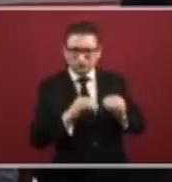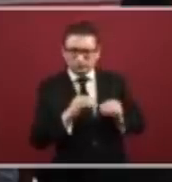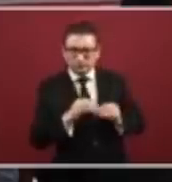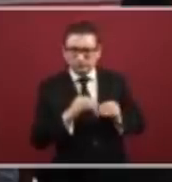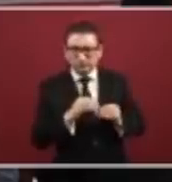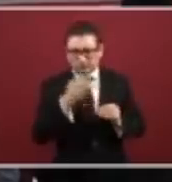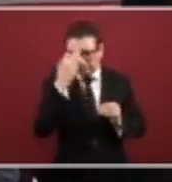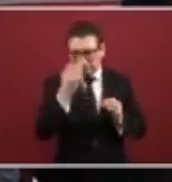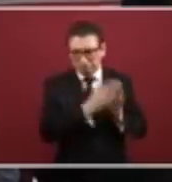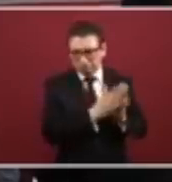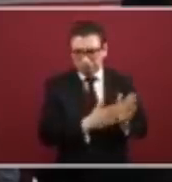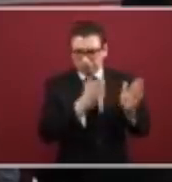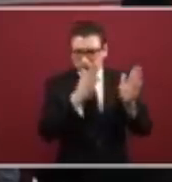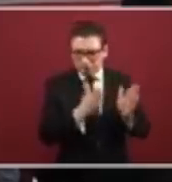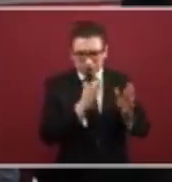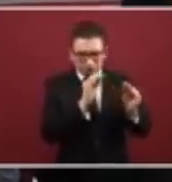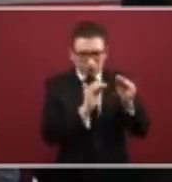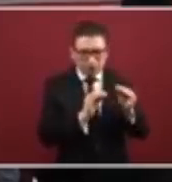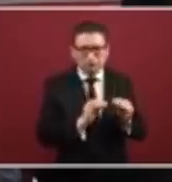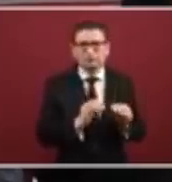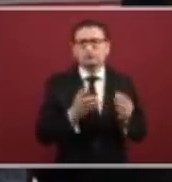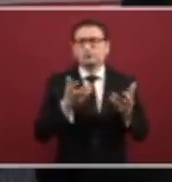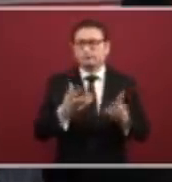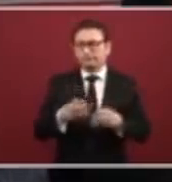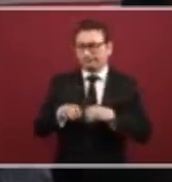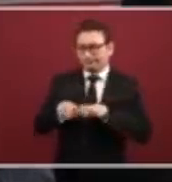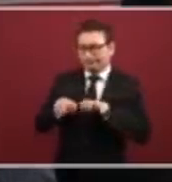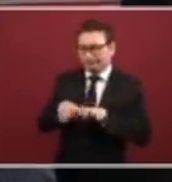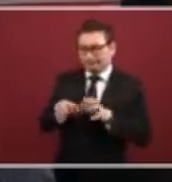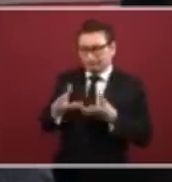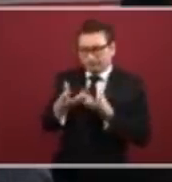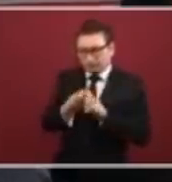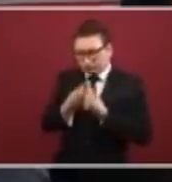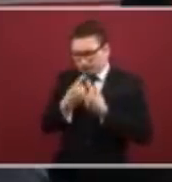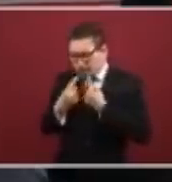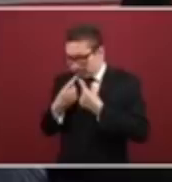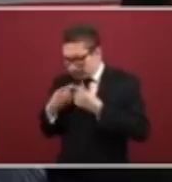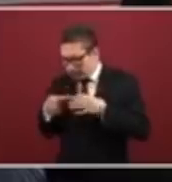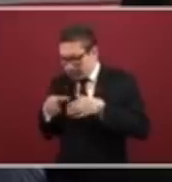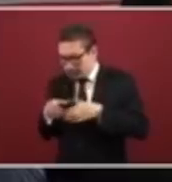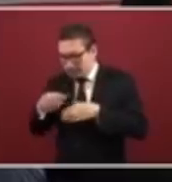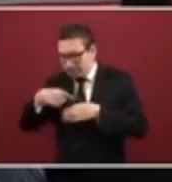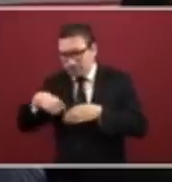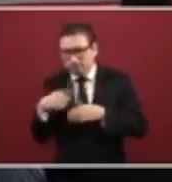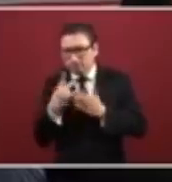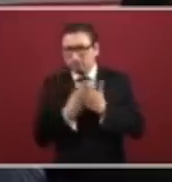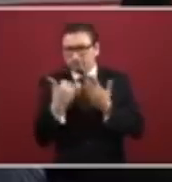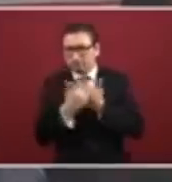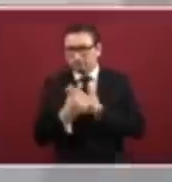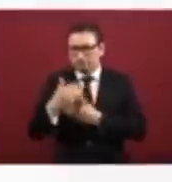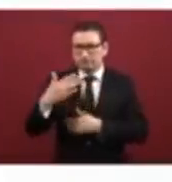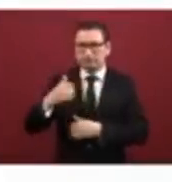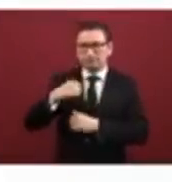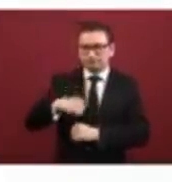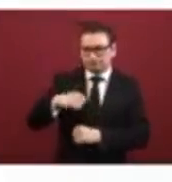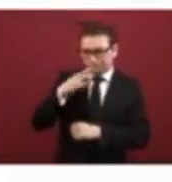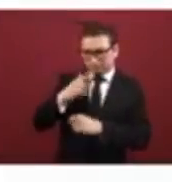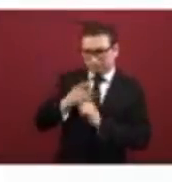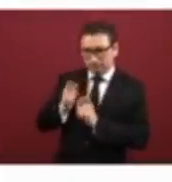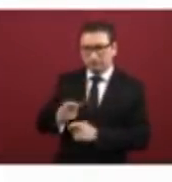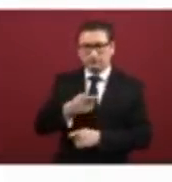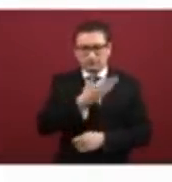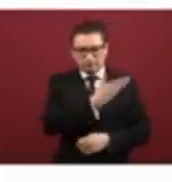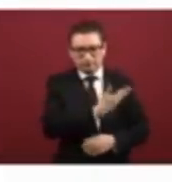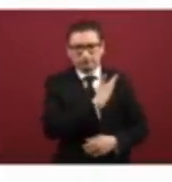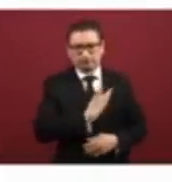de planeación, se ha conformado el equipo que desarrollará el proyecto. Por instrucciones del ciudadano presidente de la